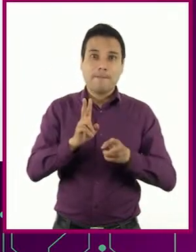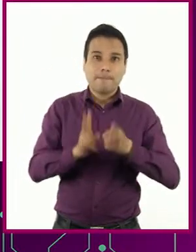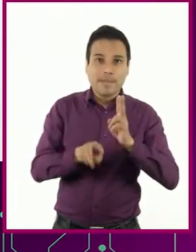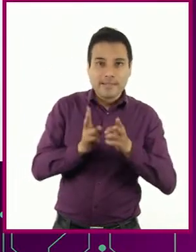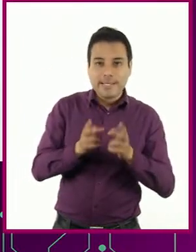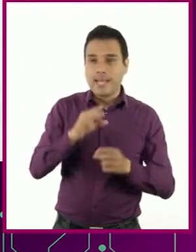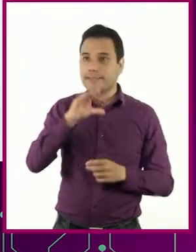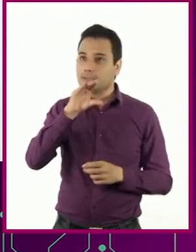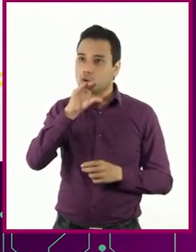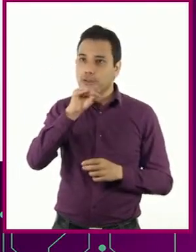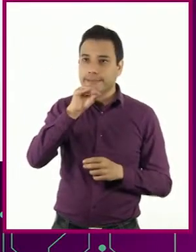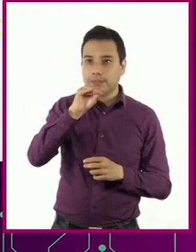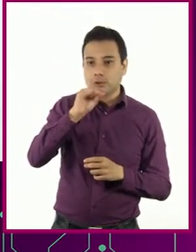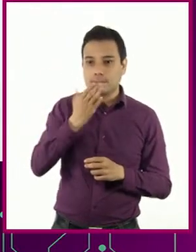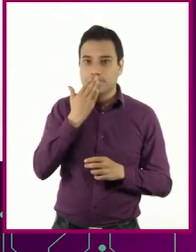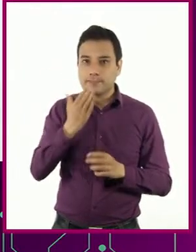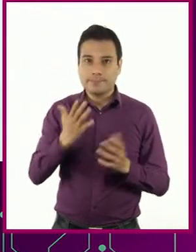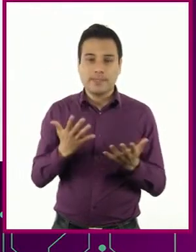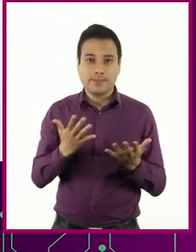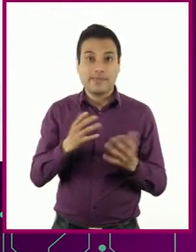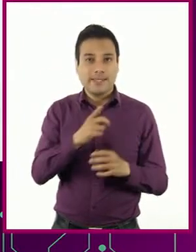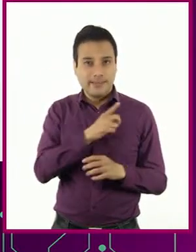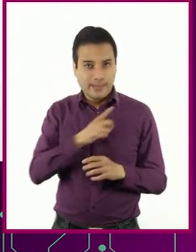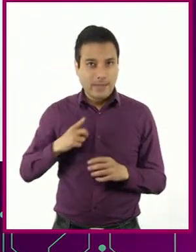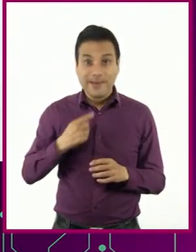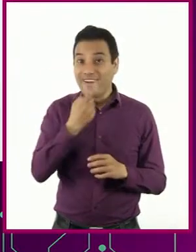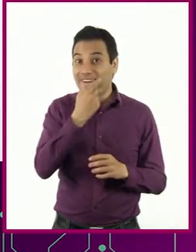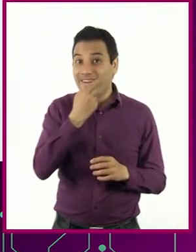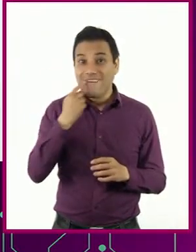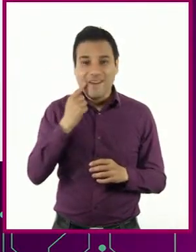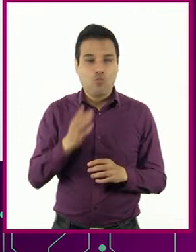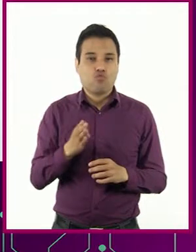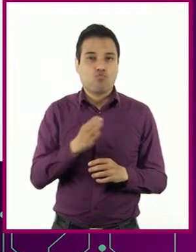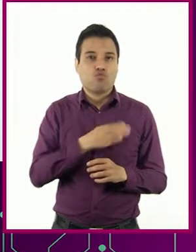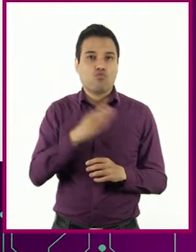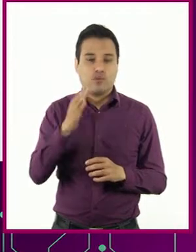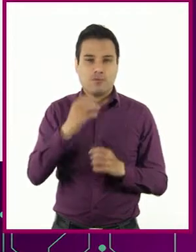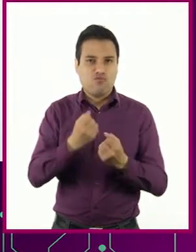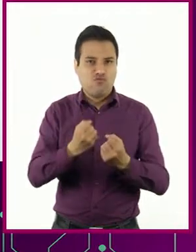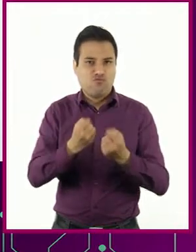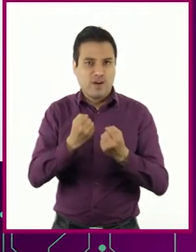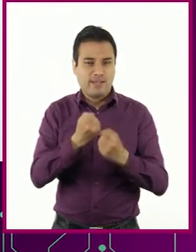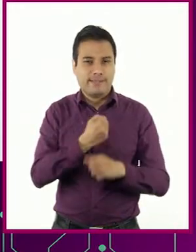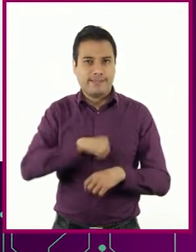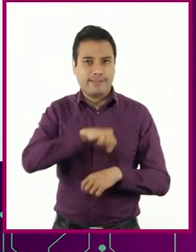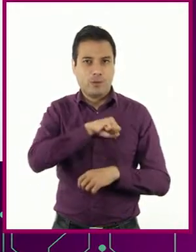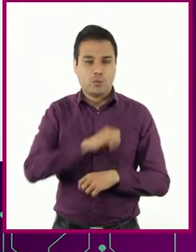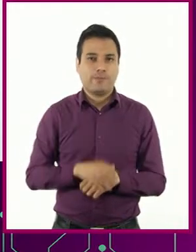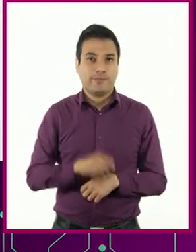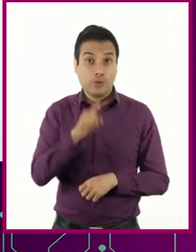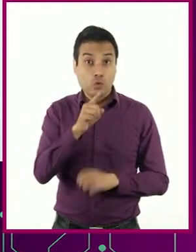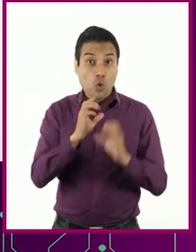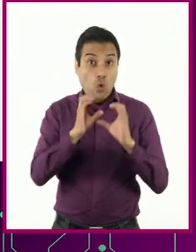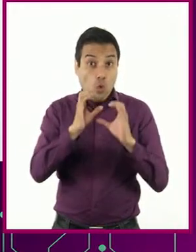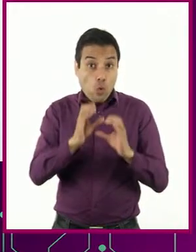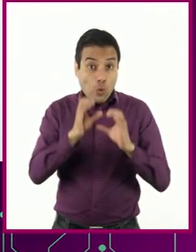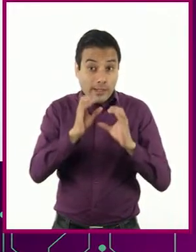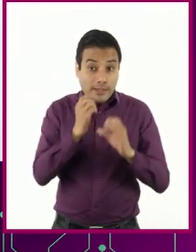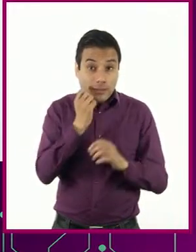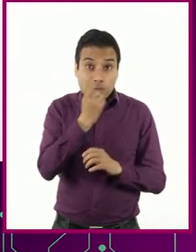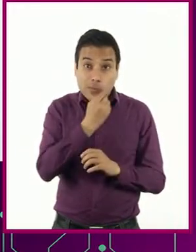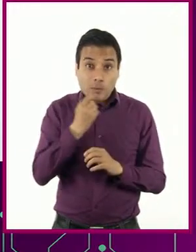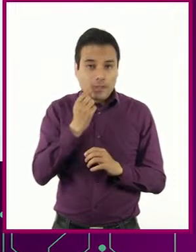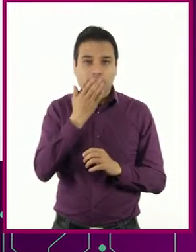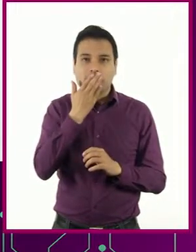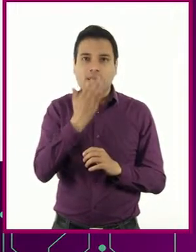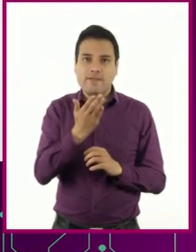efectiva comunicación. Por ello es necesario mantener los dientes en buen estado, fuertes y muy sanos. Cuidar la salud bucal es fundamental. De